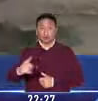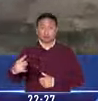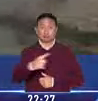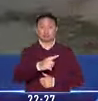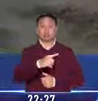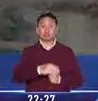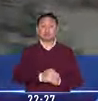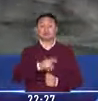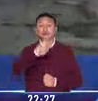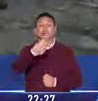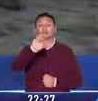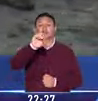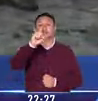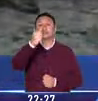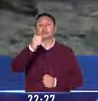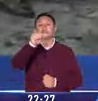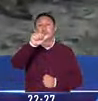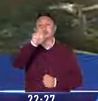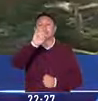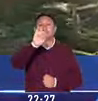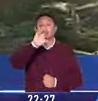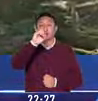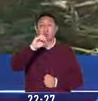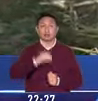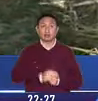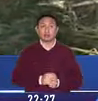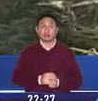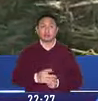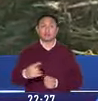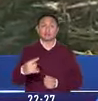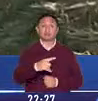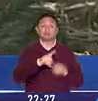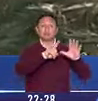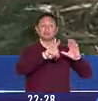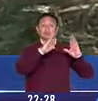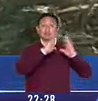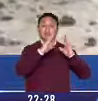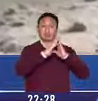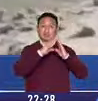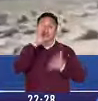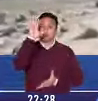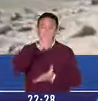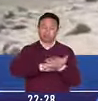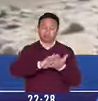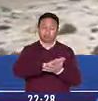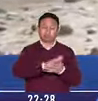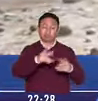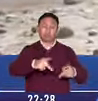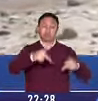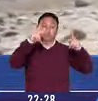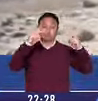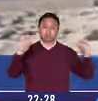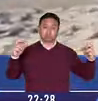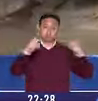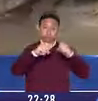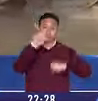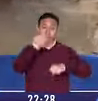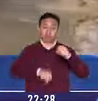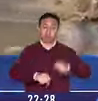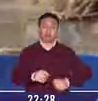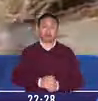sitios El Rosario y El Trapiche, donde el desbordamiento dañó cerca de 6 viviendas, destruyó varios puentes peatonales y un